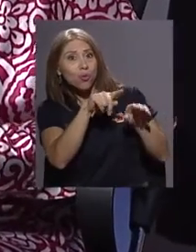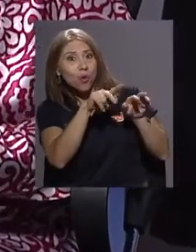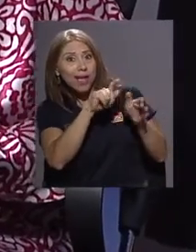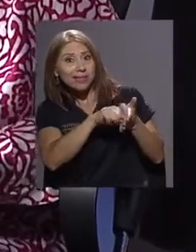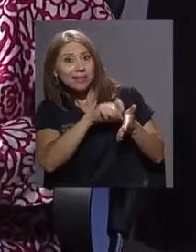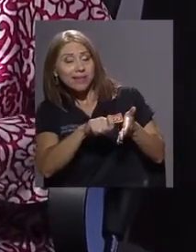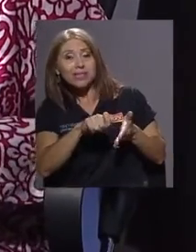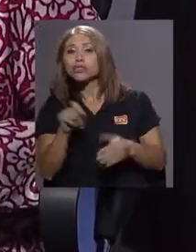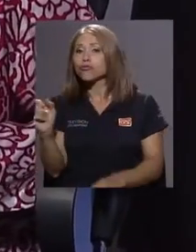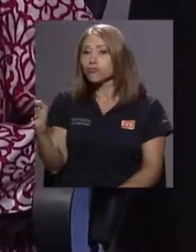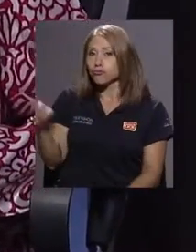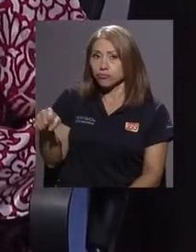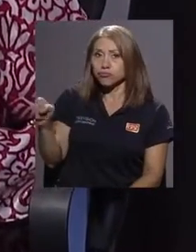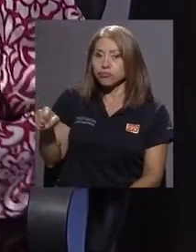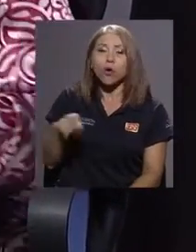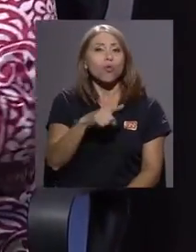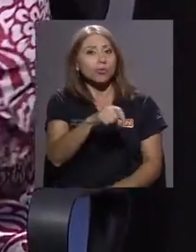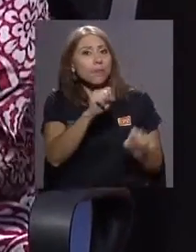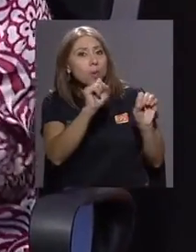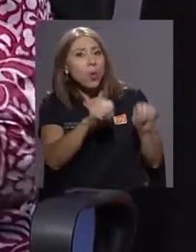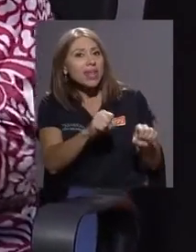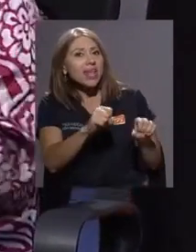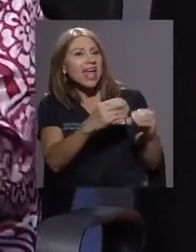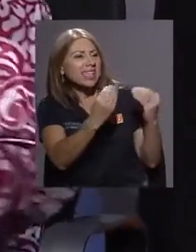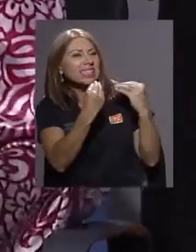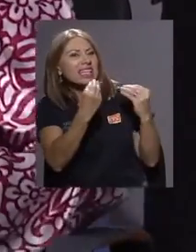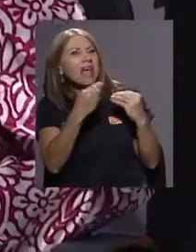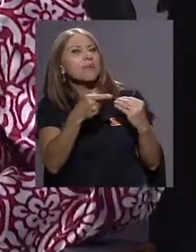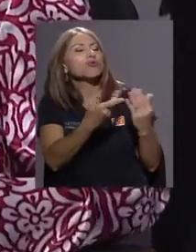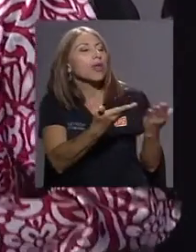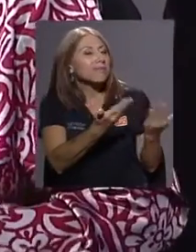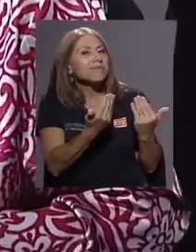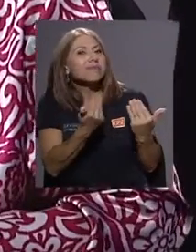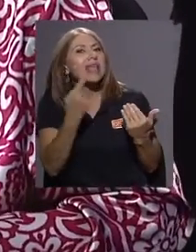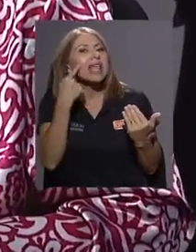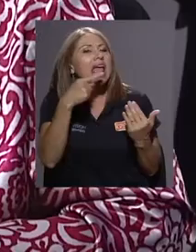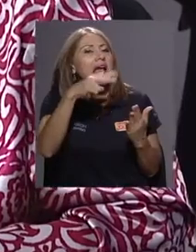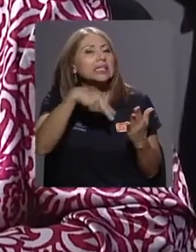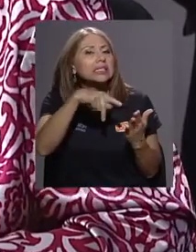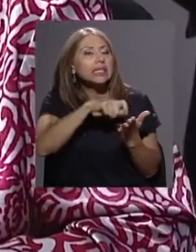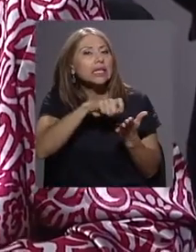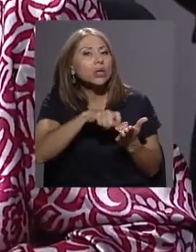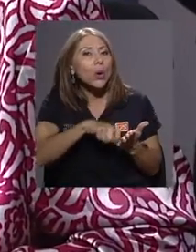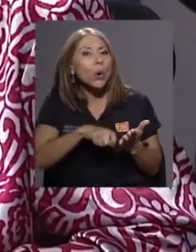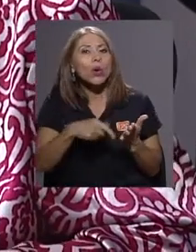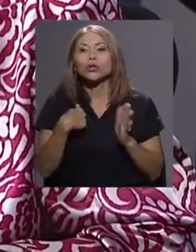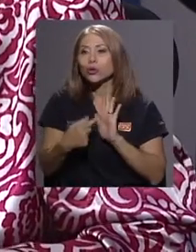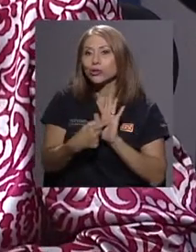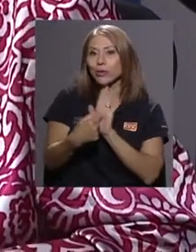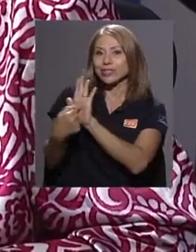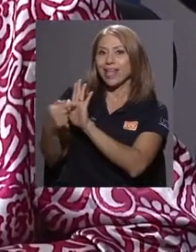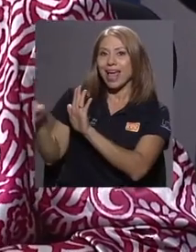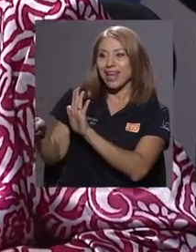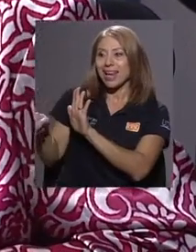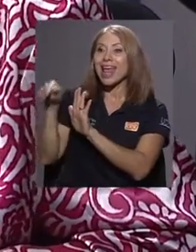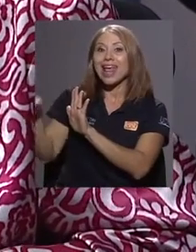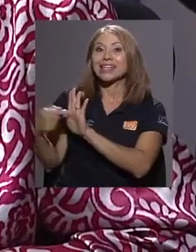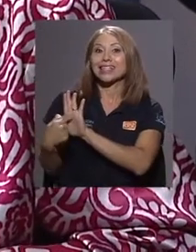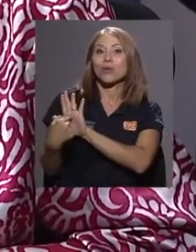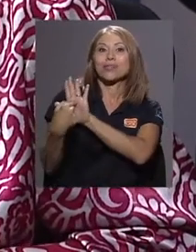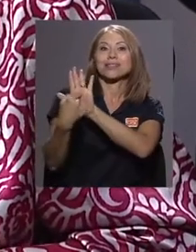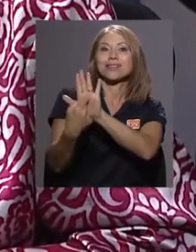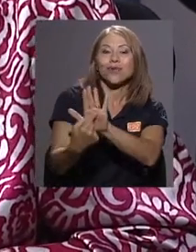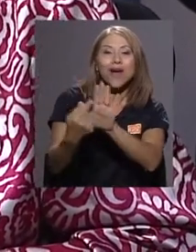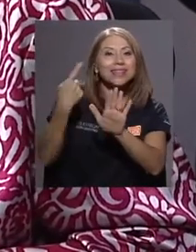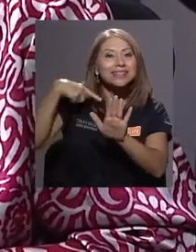le dije si me podrías dar a enseñar qué es lo que has escrito y se lo enseñé y esta persona se lo enseño al secretario del